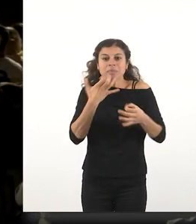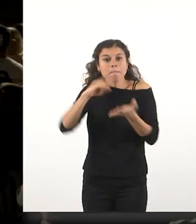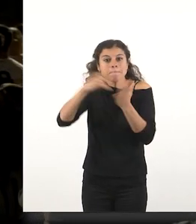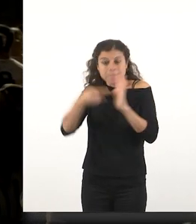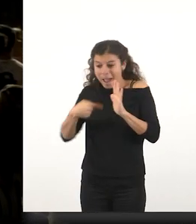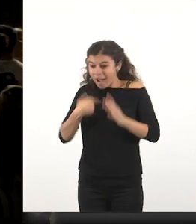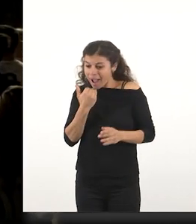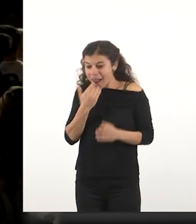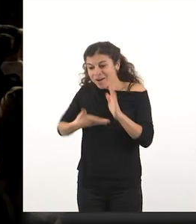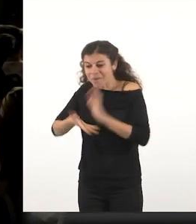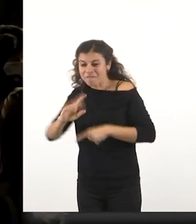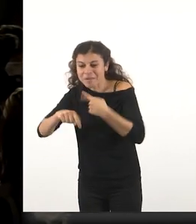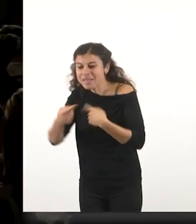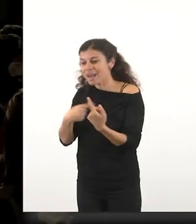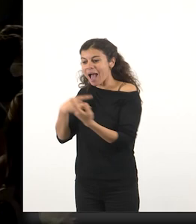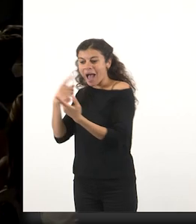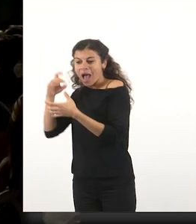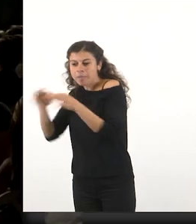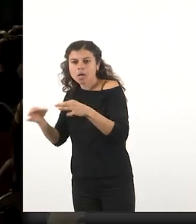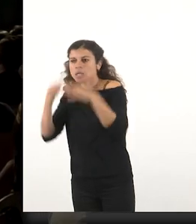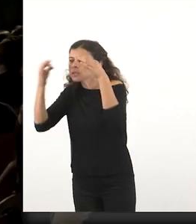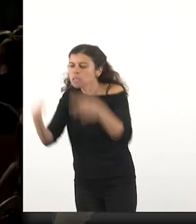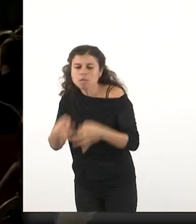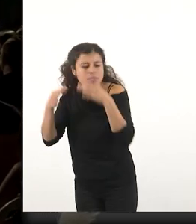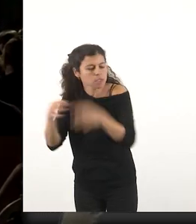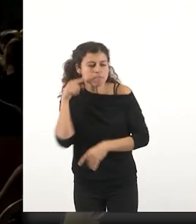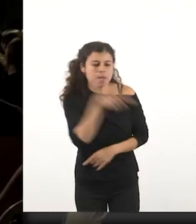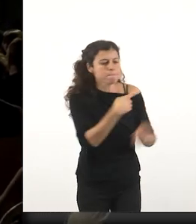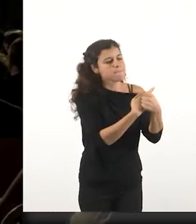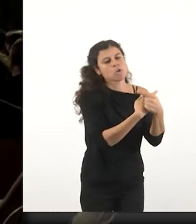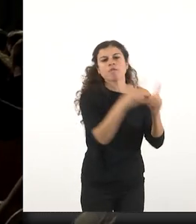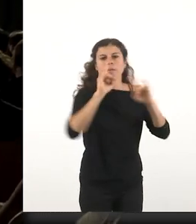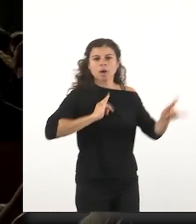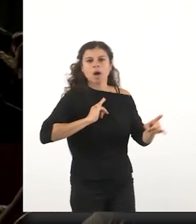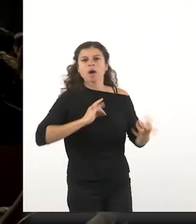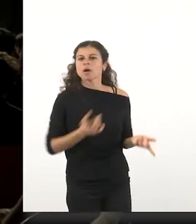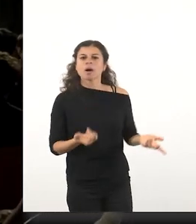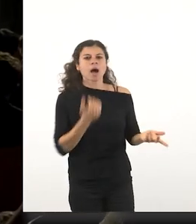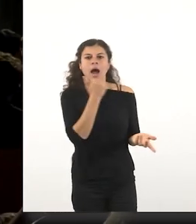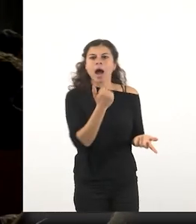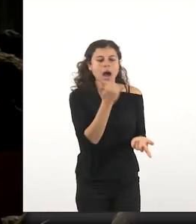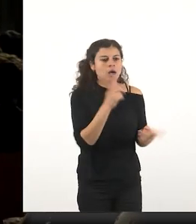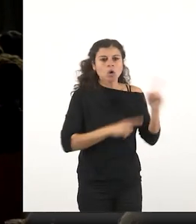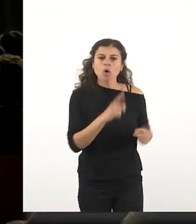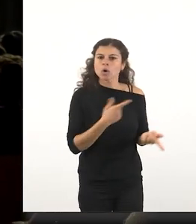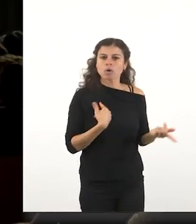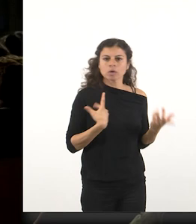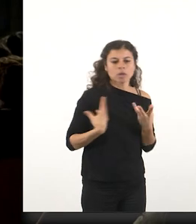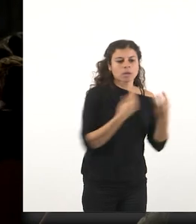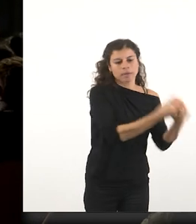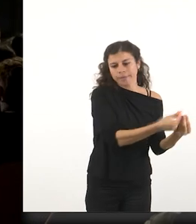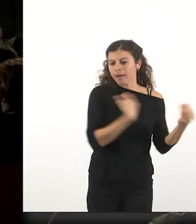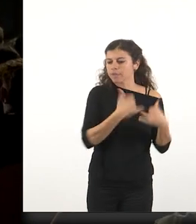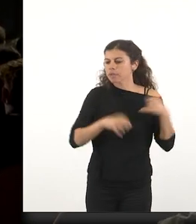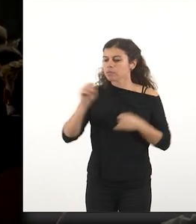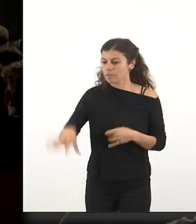invitado ese día, esa hora, o 10 minutos antes, le pasaban unas movidas, nena, ¿me podéis contar la del sábado? Tú te casas. Tú estás tordida, Antonia,